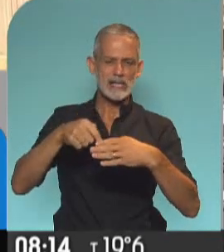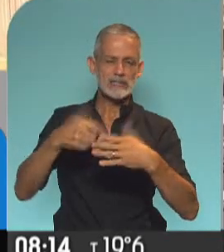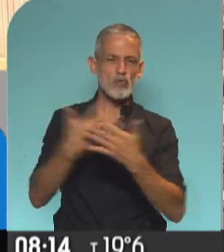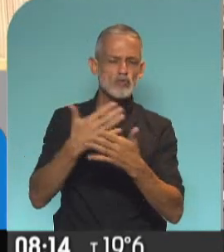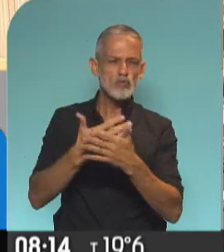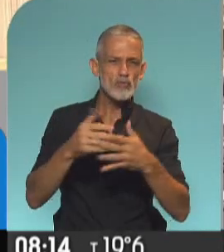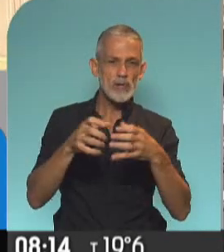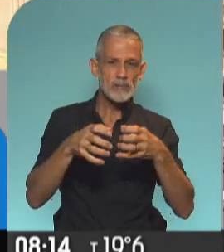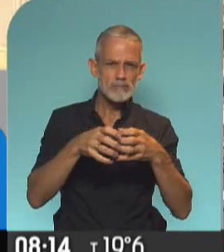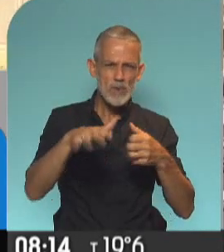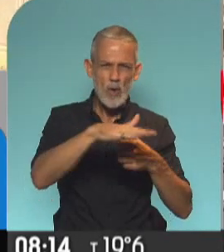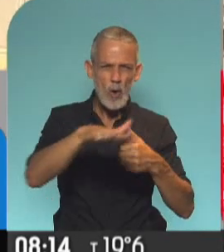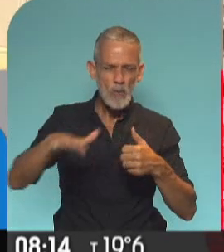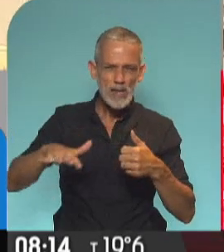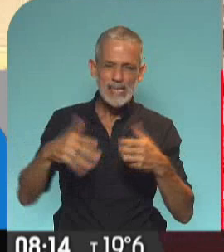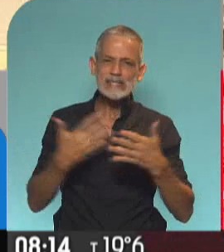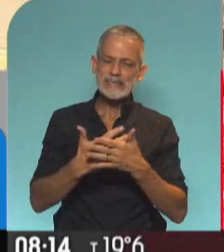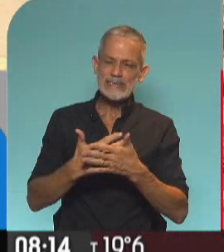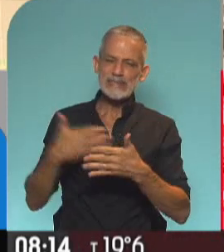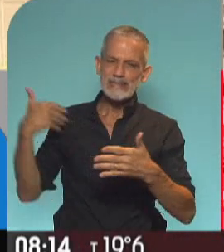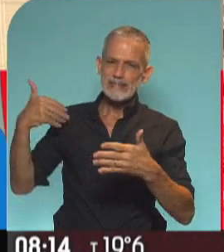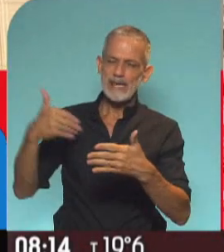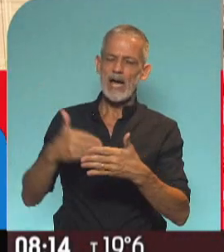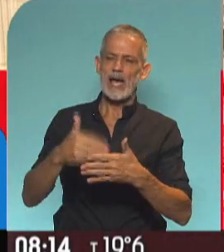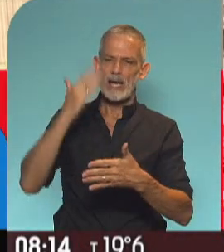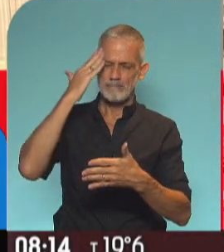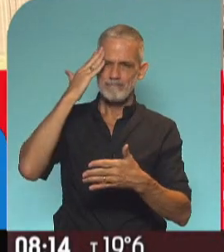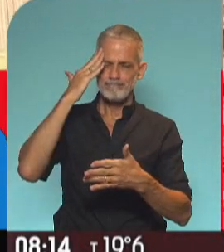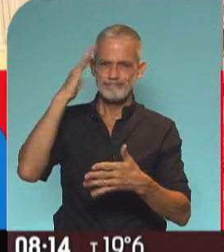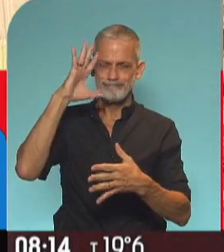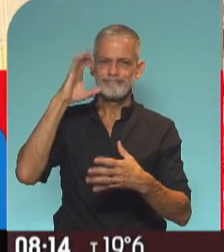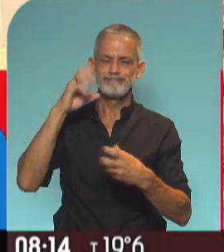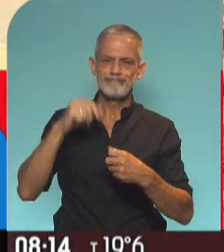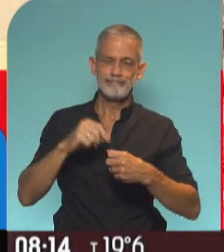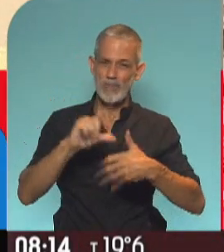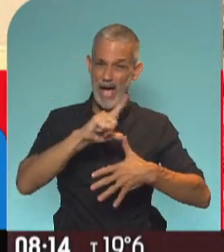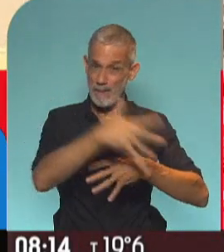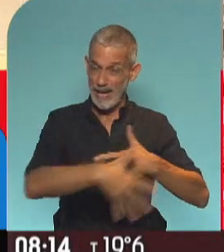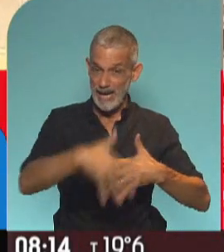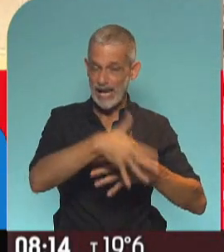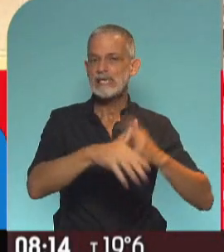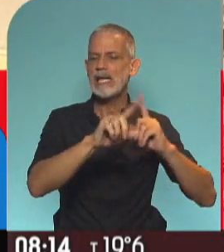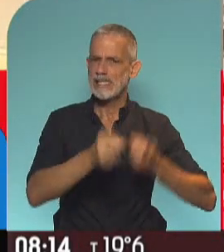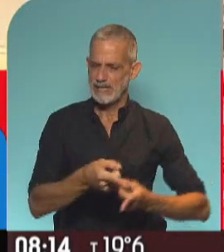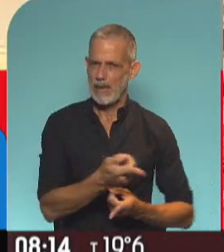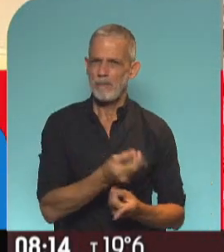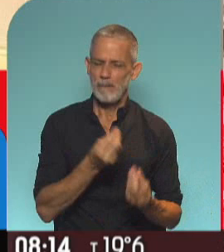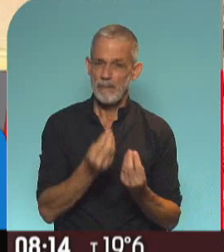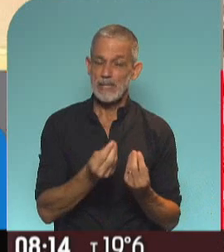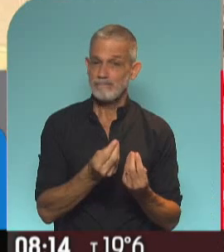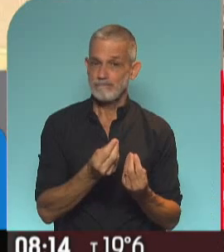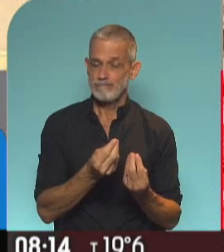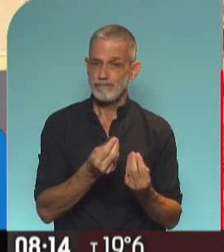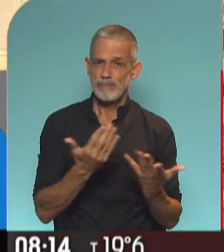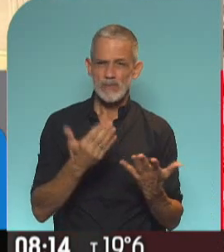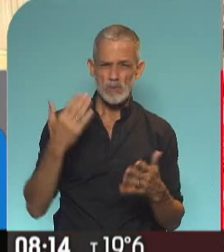de estas comunidades. Y creo que ese sufrimiento me parece que también en América Latina nos interpela. No hay